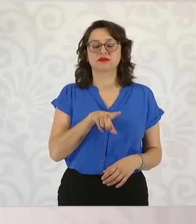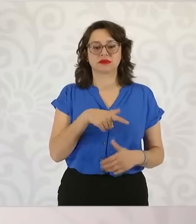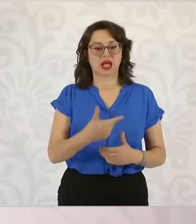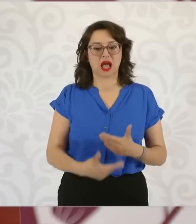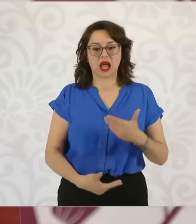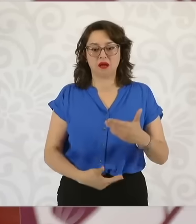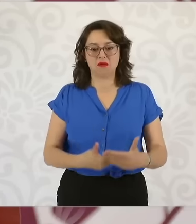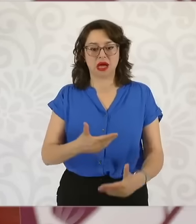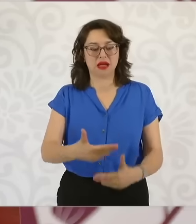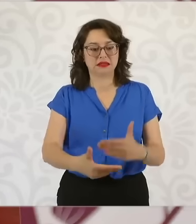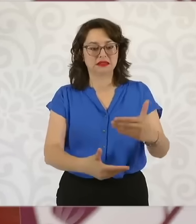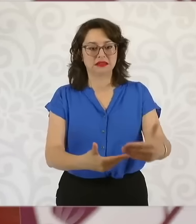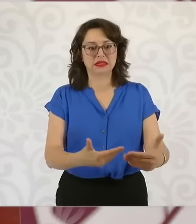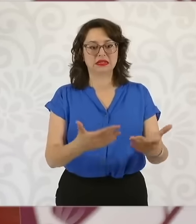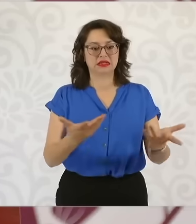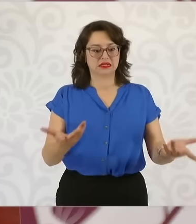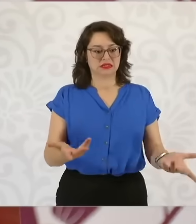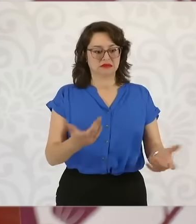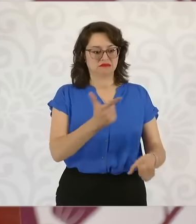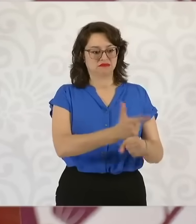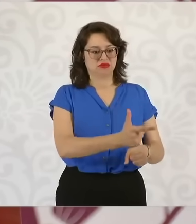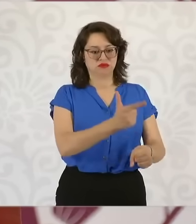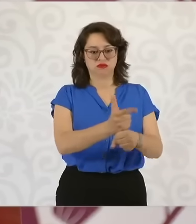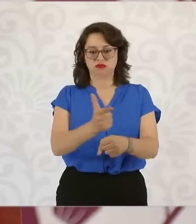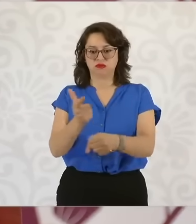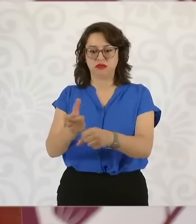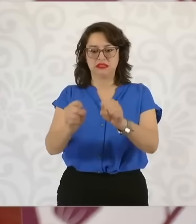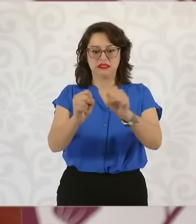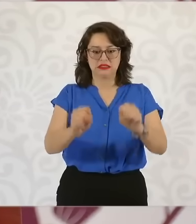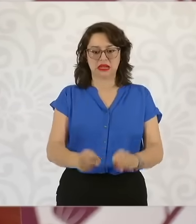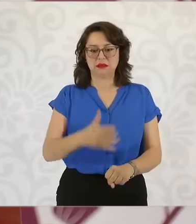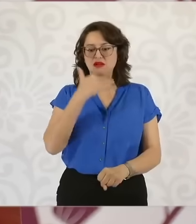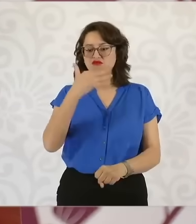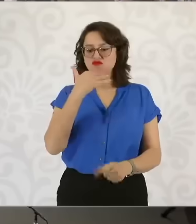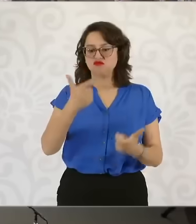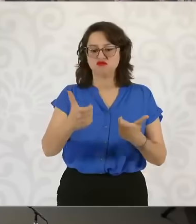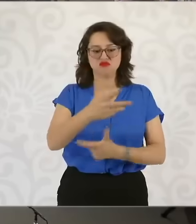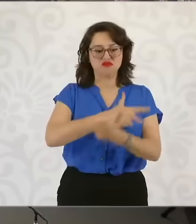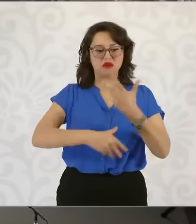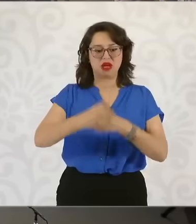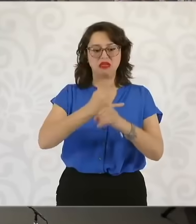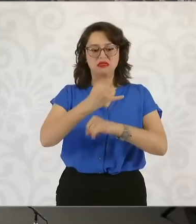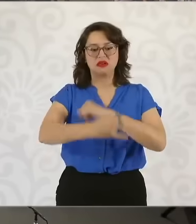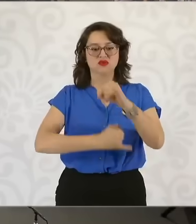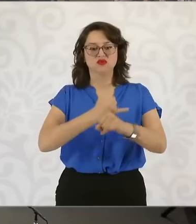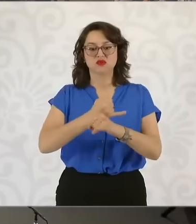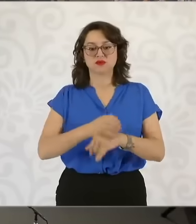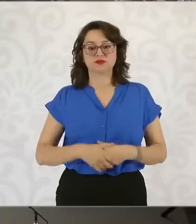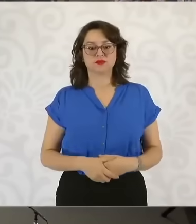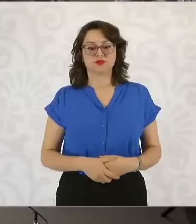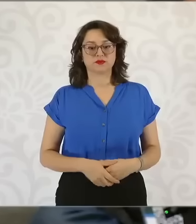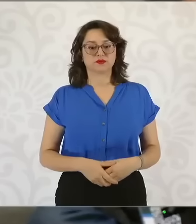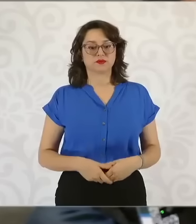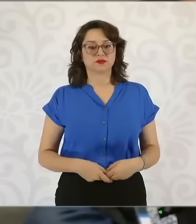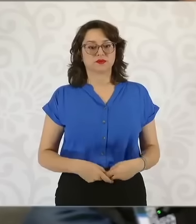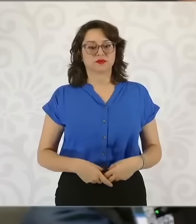la dedicación para poner al descubierto los sistemas de lavado de dinero. Nada más rápido, antes de que se vaya, ¿nos puede mencionar algunas empresas de